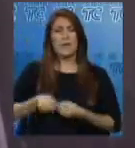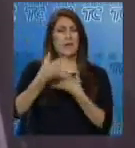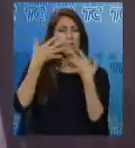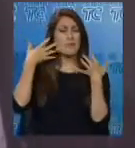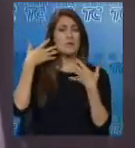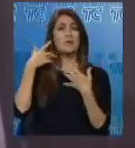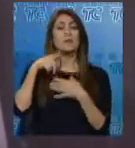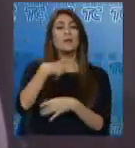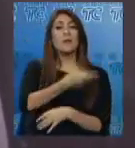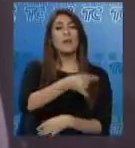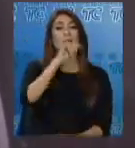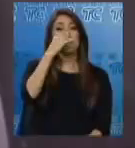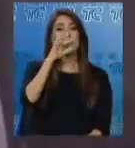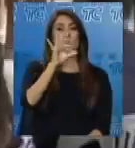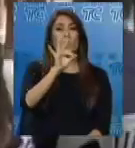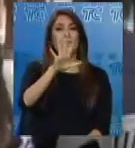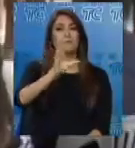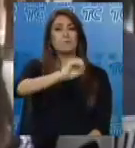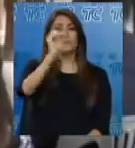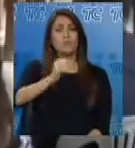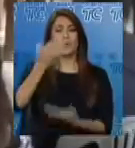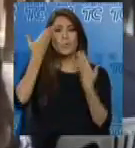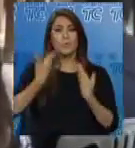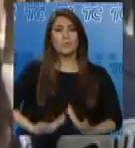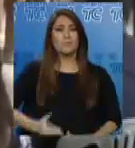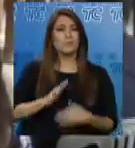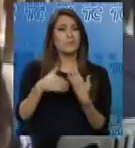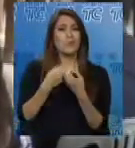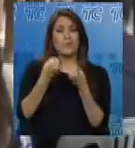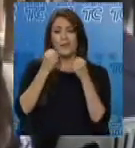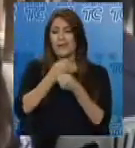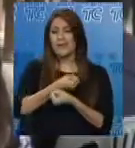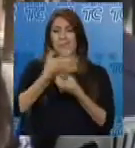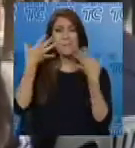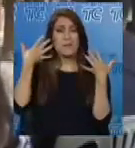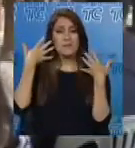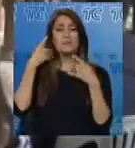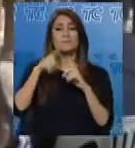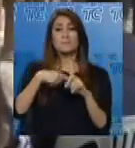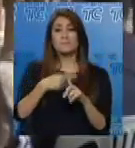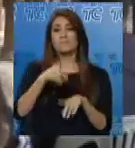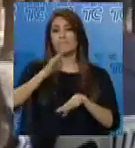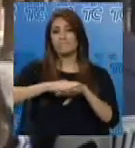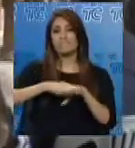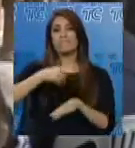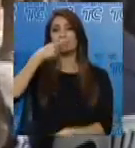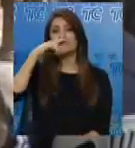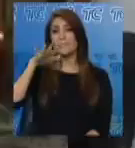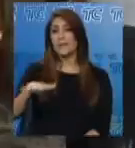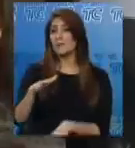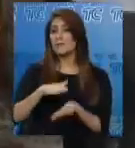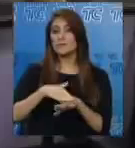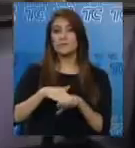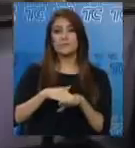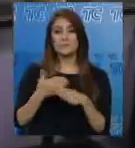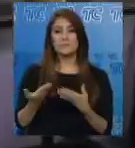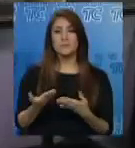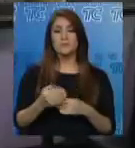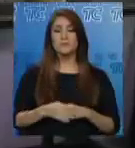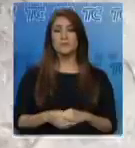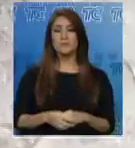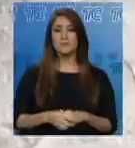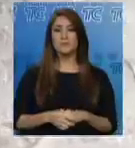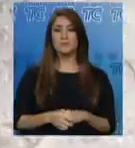el 95% de quemadura. Este no es el único caso en el que una fuga o explosión de un tanque de gas dejan graves consecuencias.